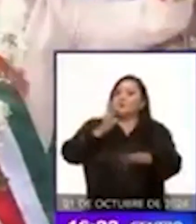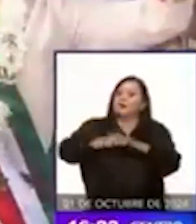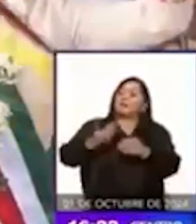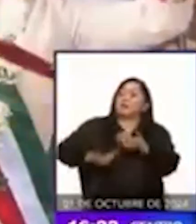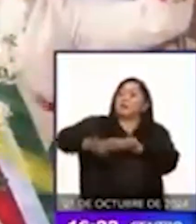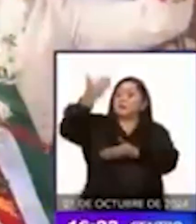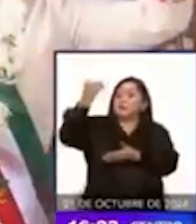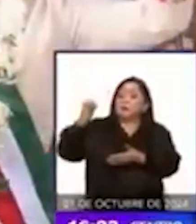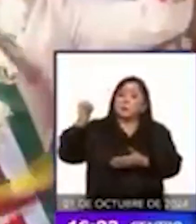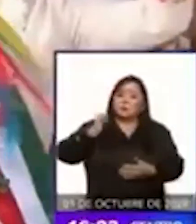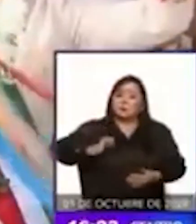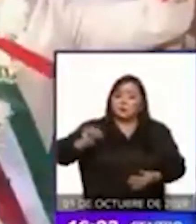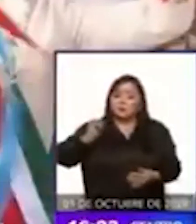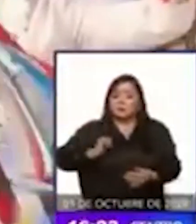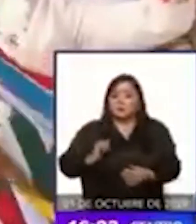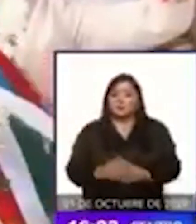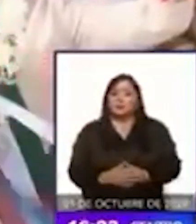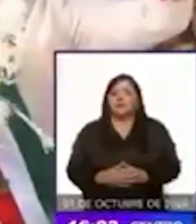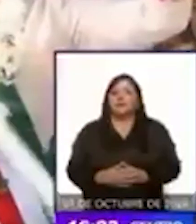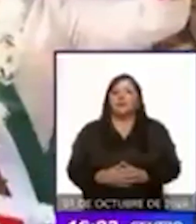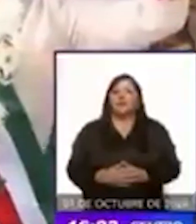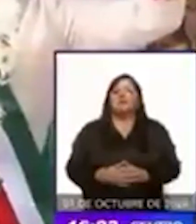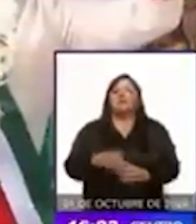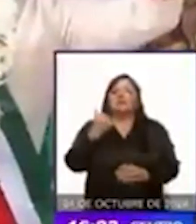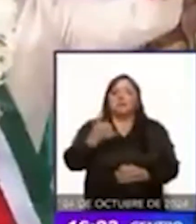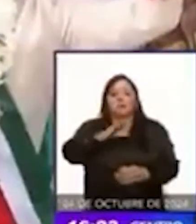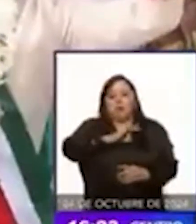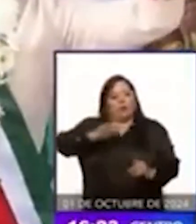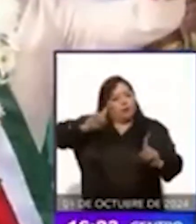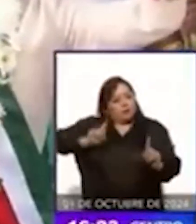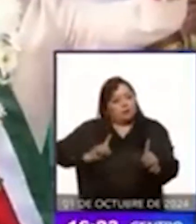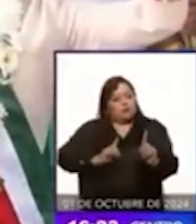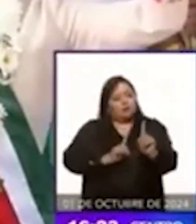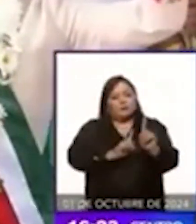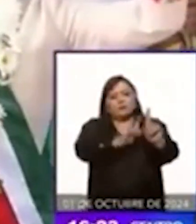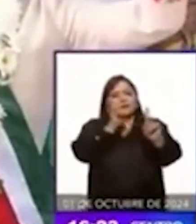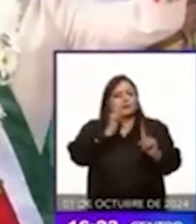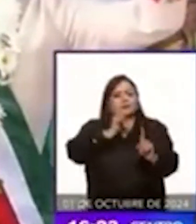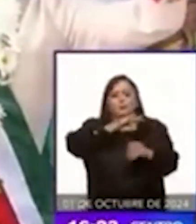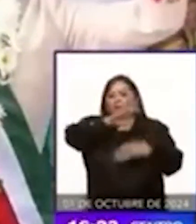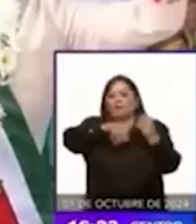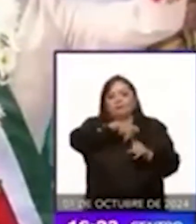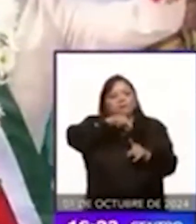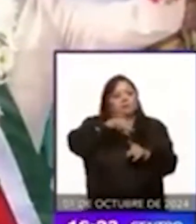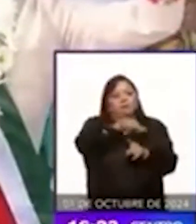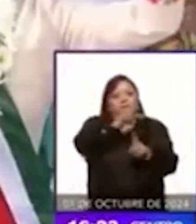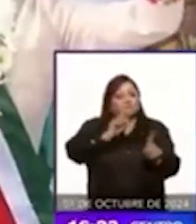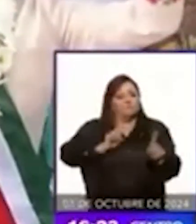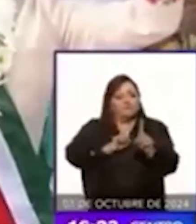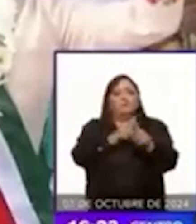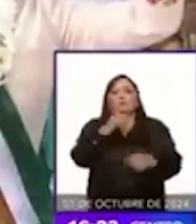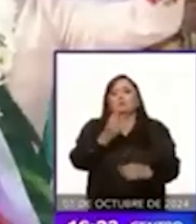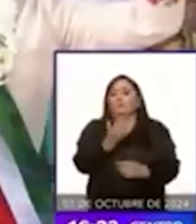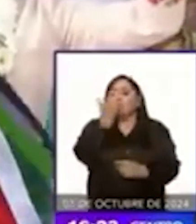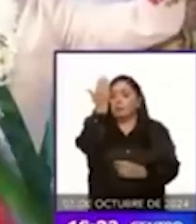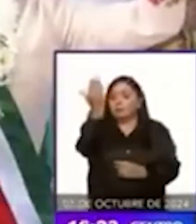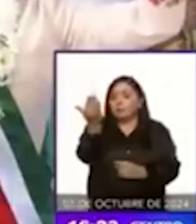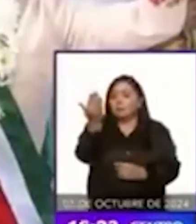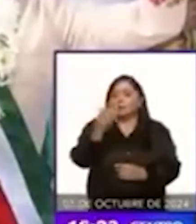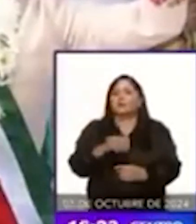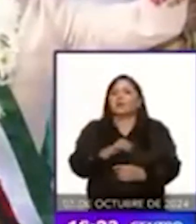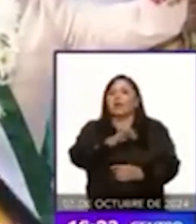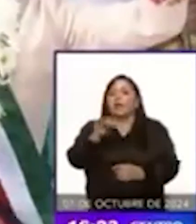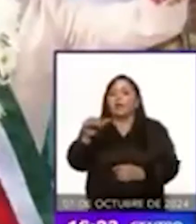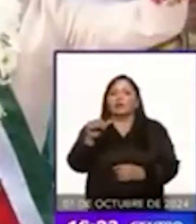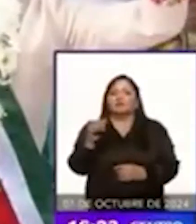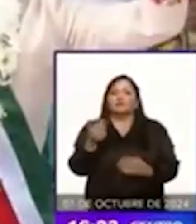Sheinbaum presentó un plan de gobierno con 100 puntos clave, enfocados en garantizar el bienestar, la justicia y los derechos fundamentales de la